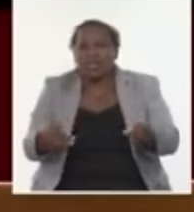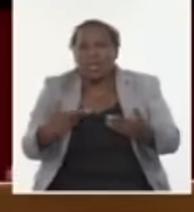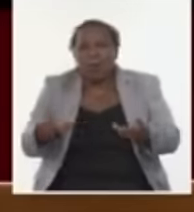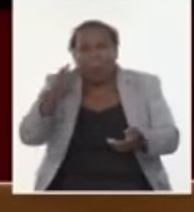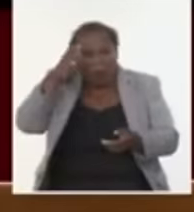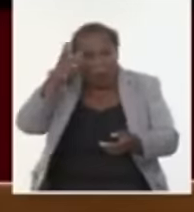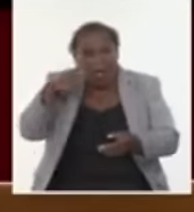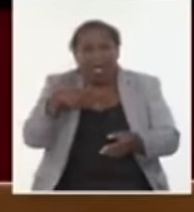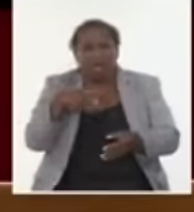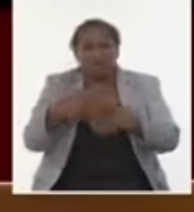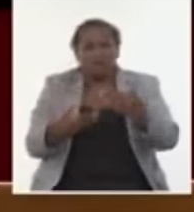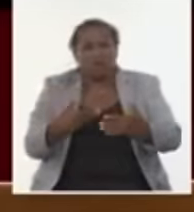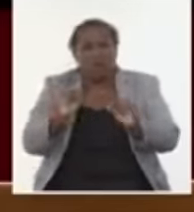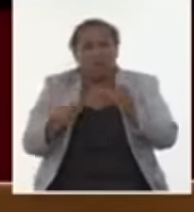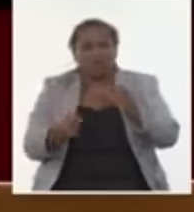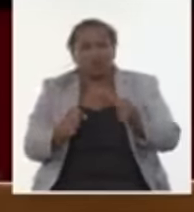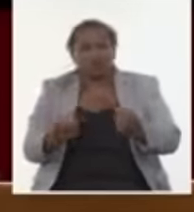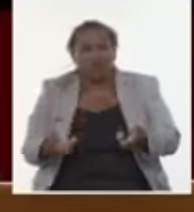en el control de esa masa.